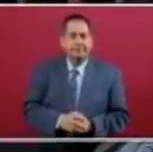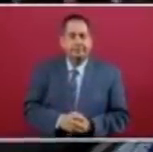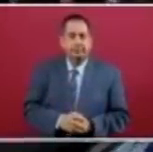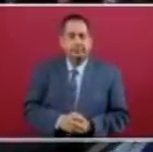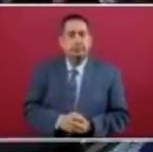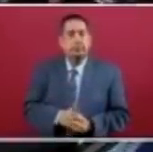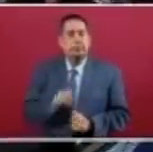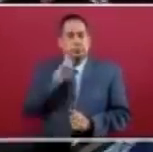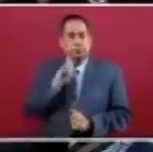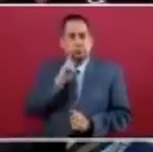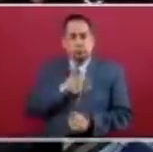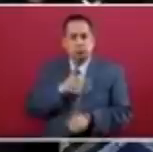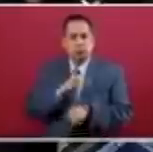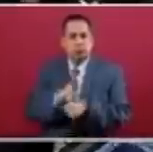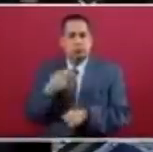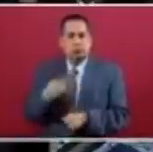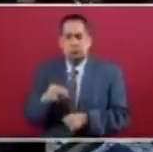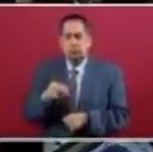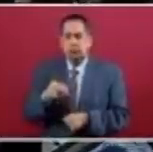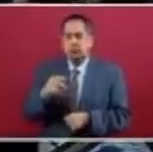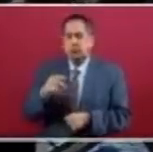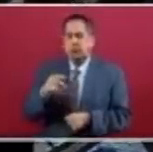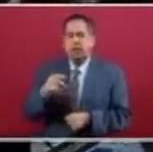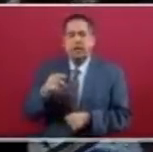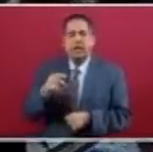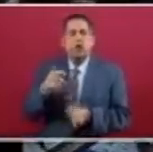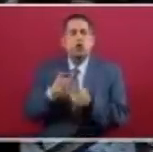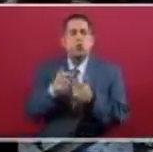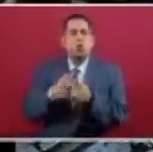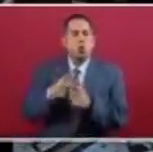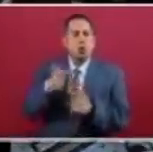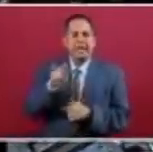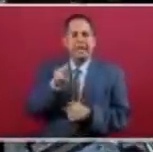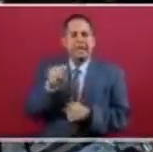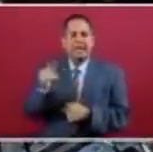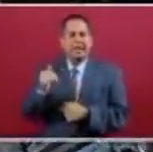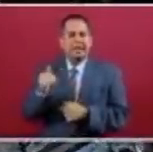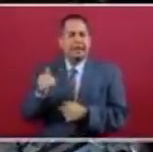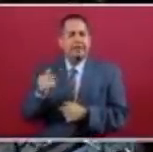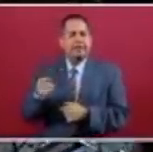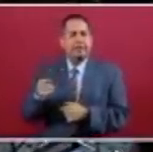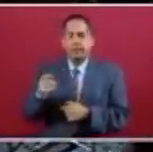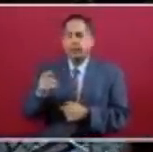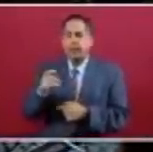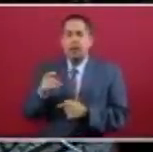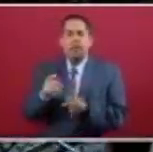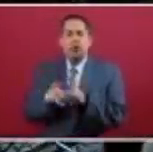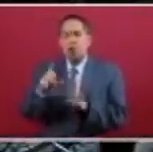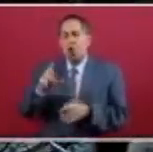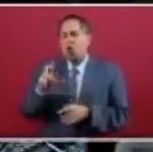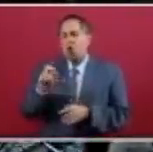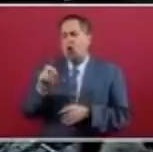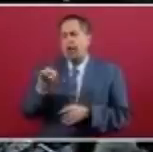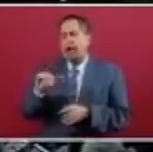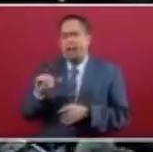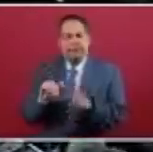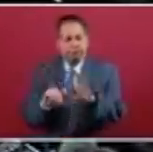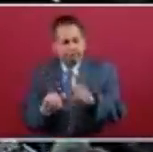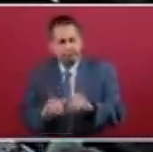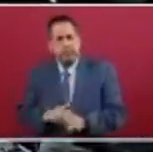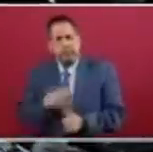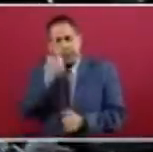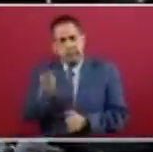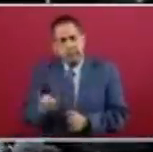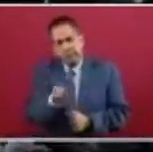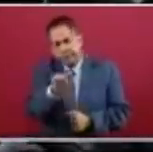Buenos días, presidente. Shaila Rosagel, de Grupo Gili, El Imparcial, La Crónica y Frontera. Presidente, le quiero